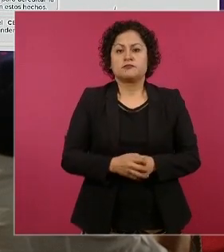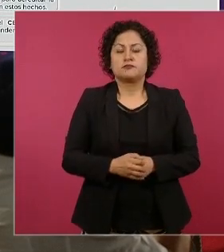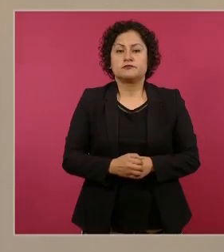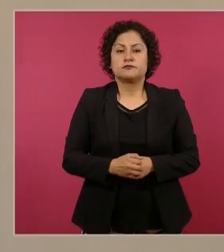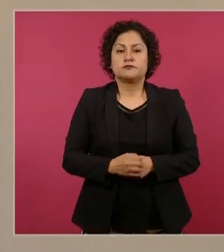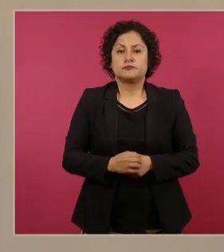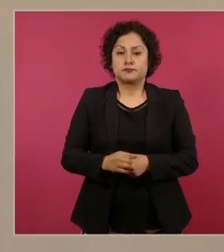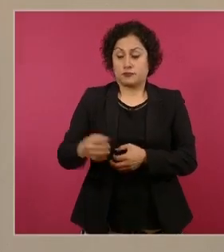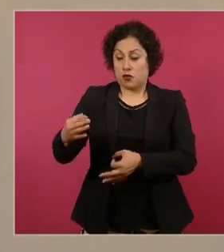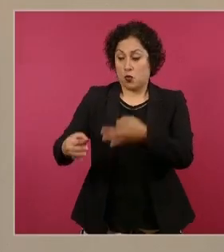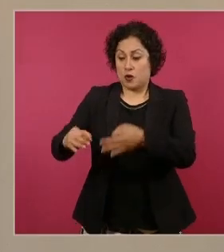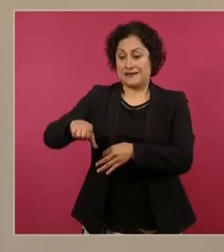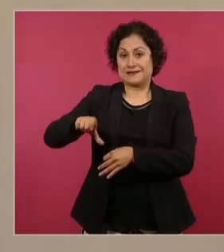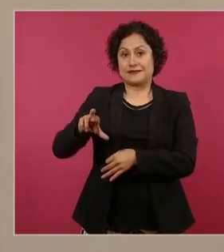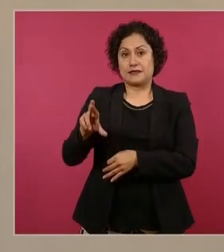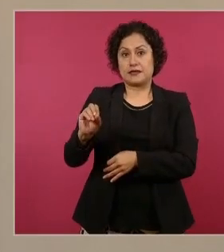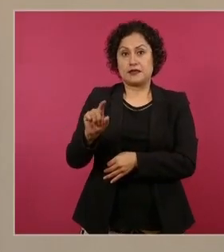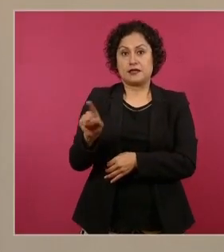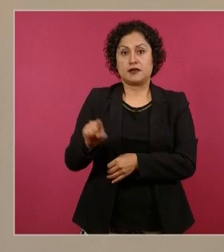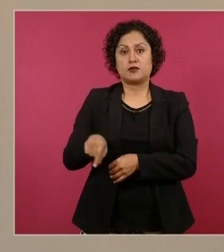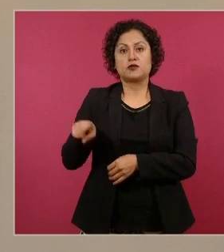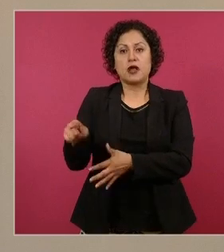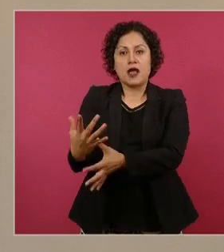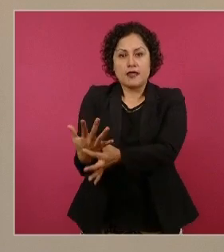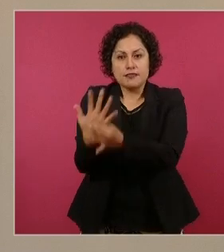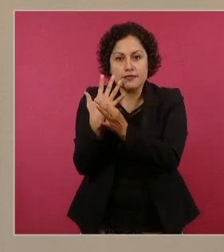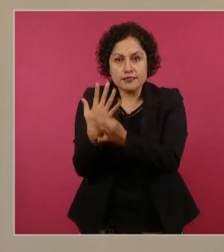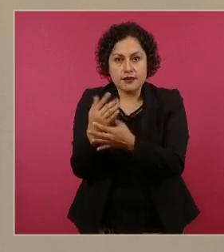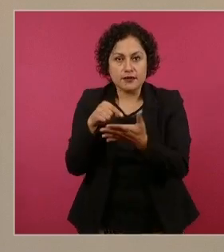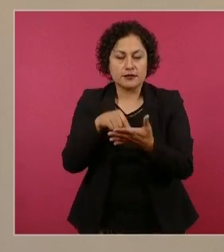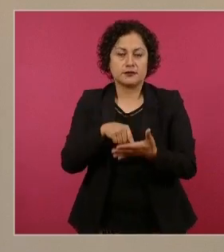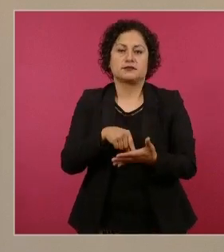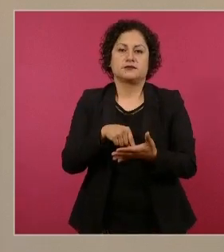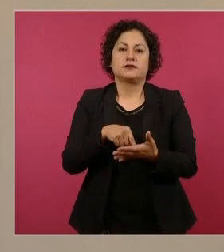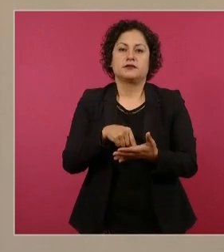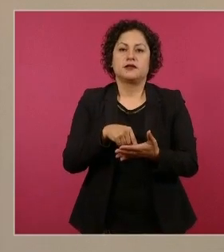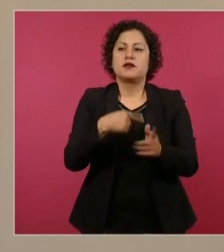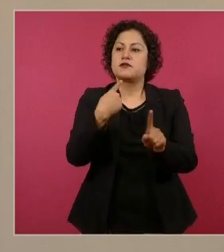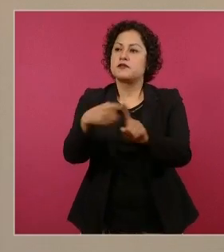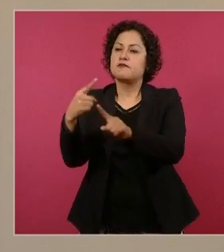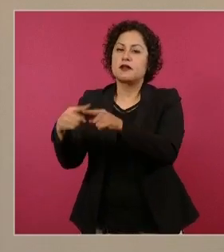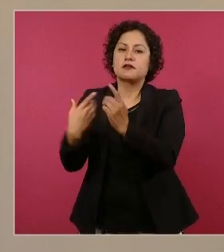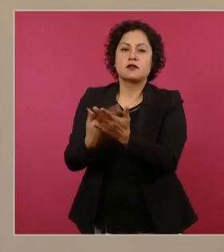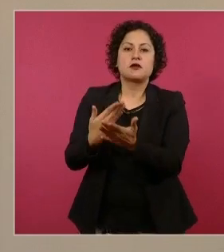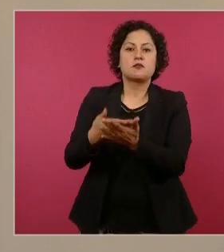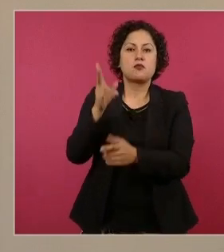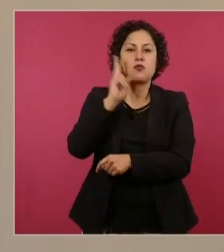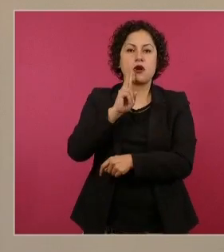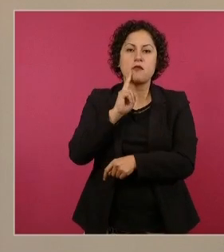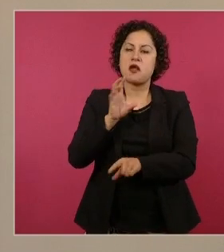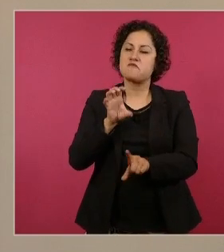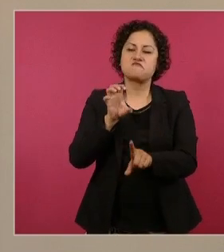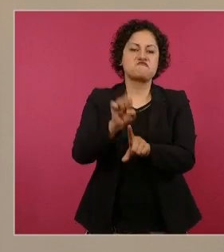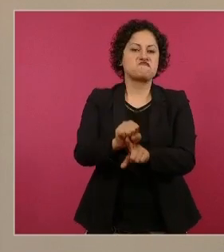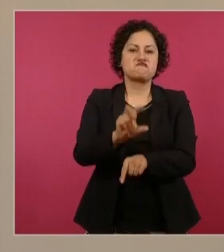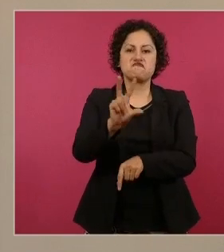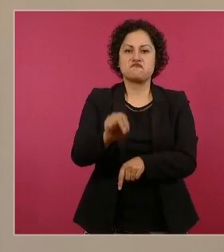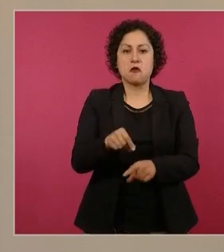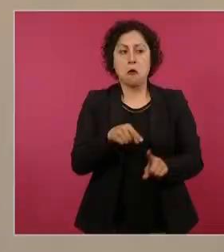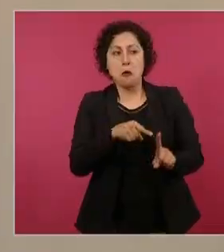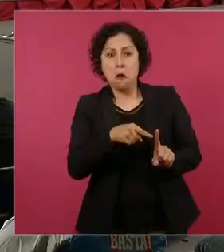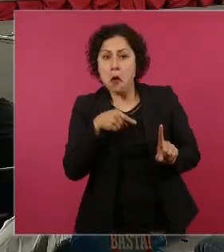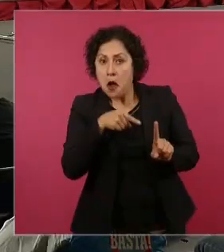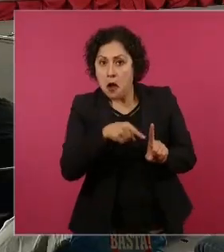el juez Quiroz Quintero, los elementos probatorios ofrecidos no fueron suficientes para acreditar la participación